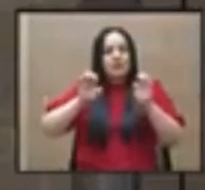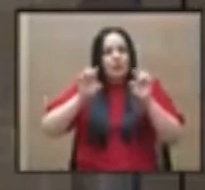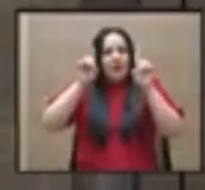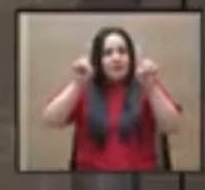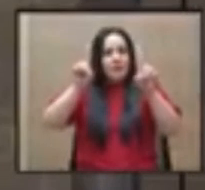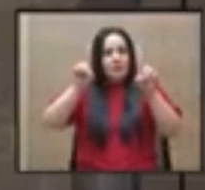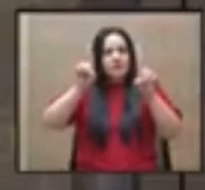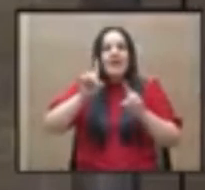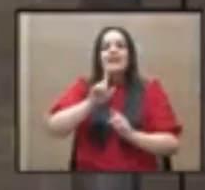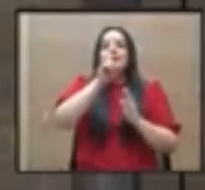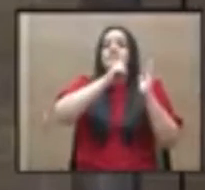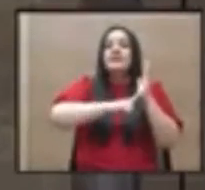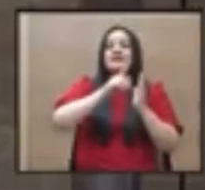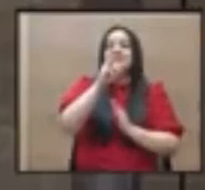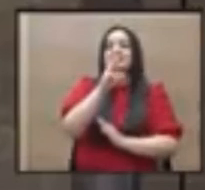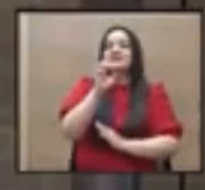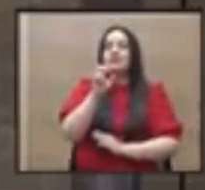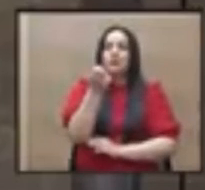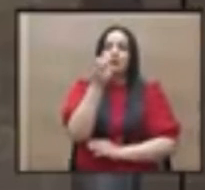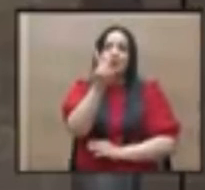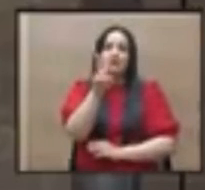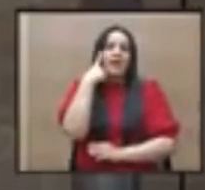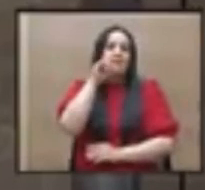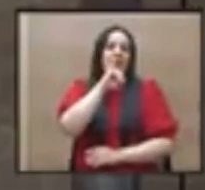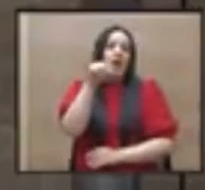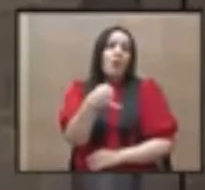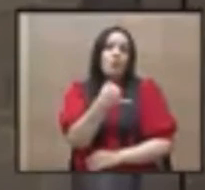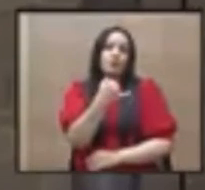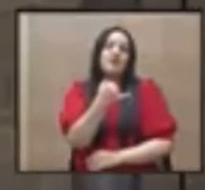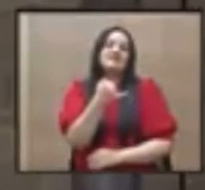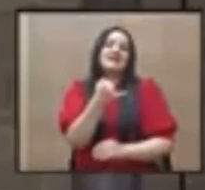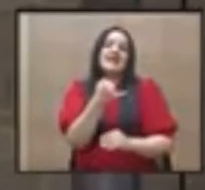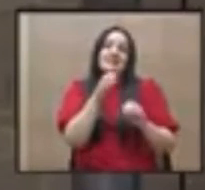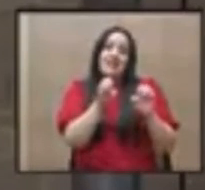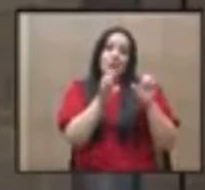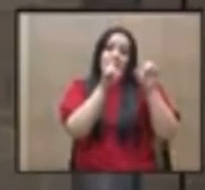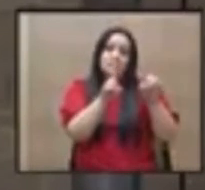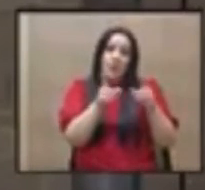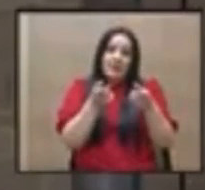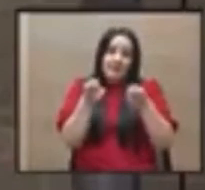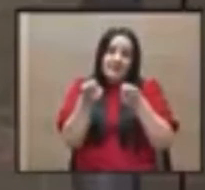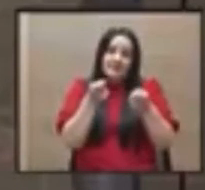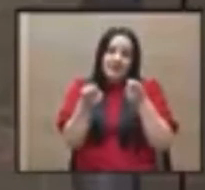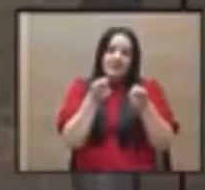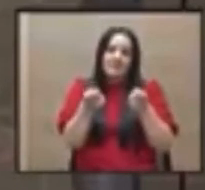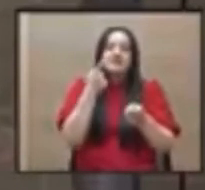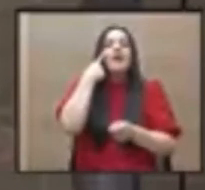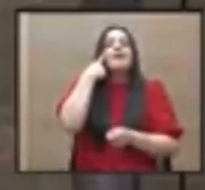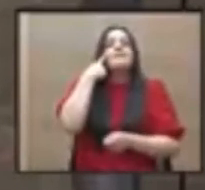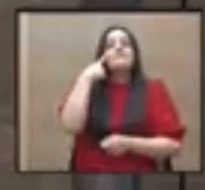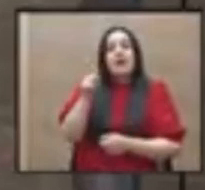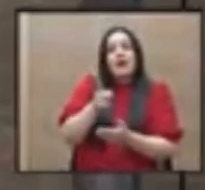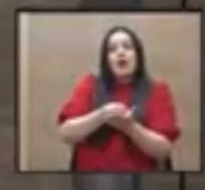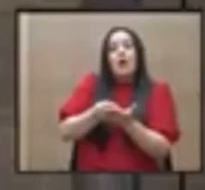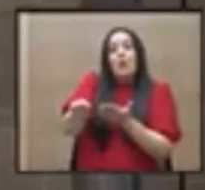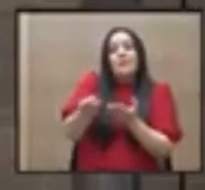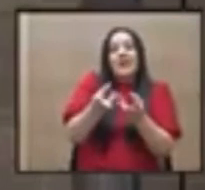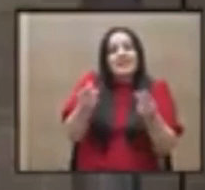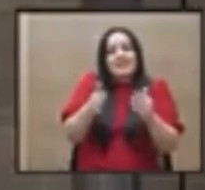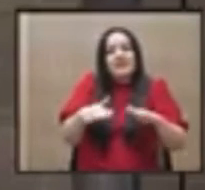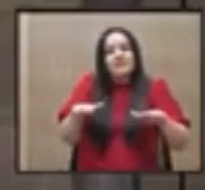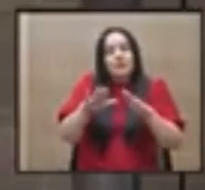y 1.612 para juntas de educación y administrativas y para compra de terrenos de centros educativos.